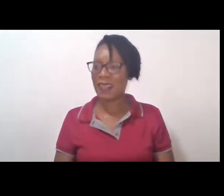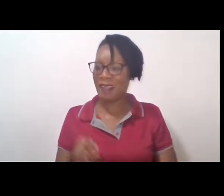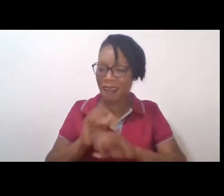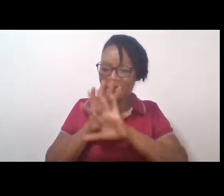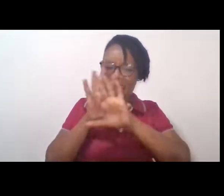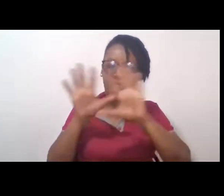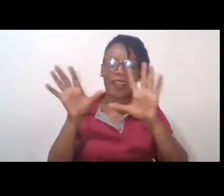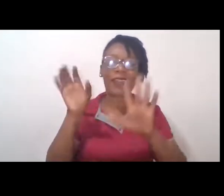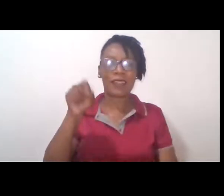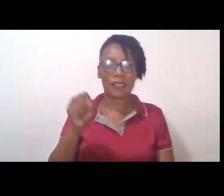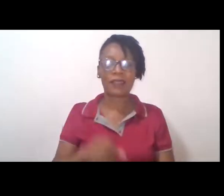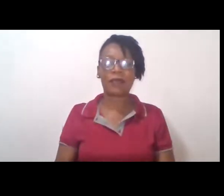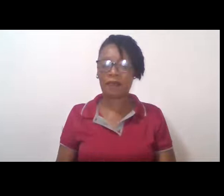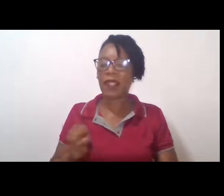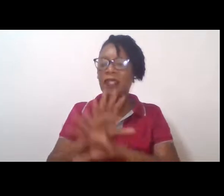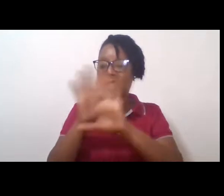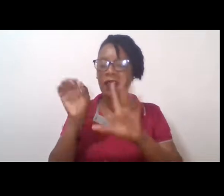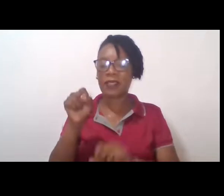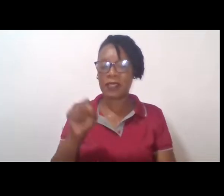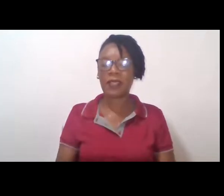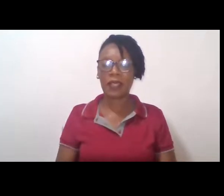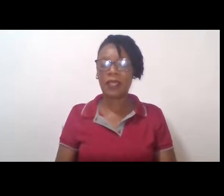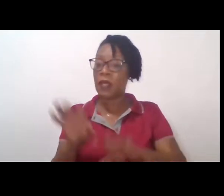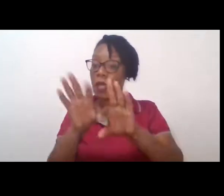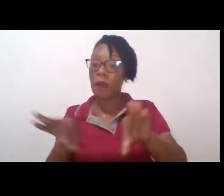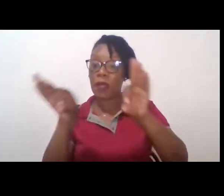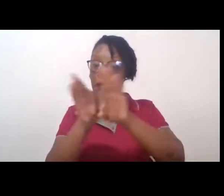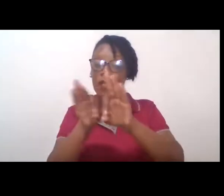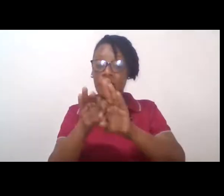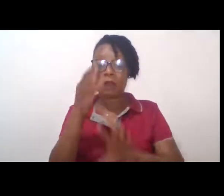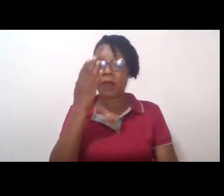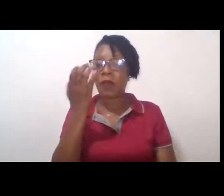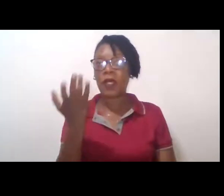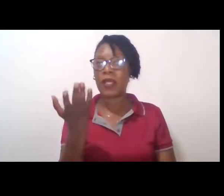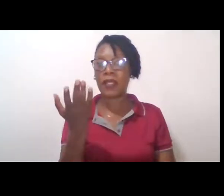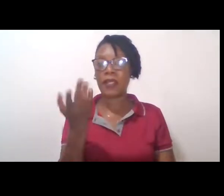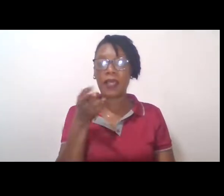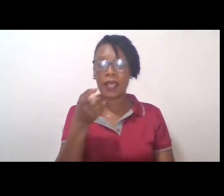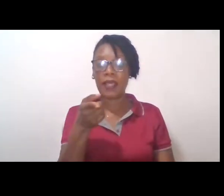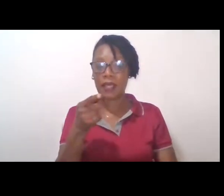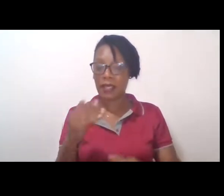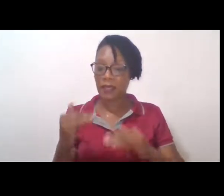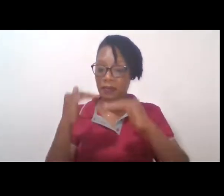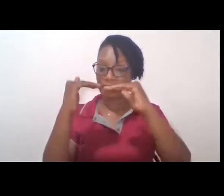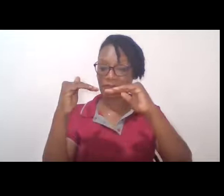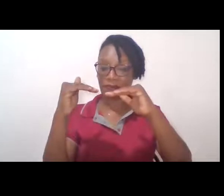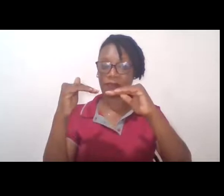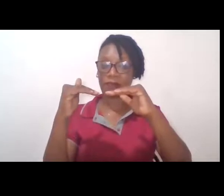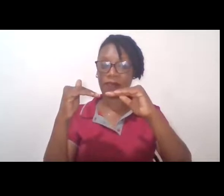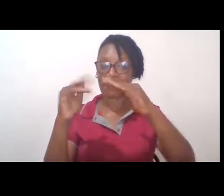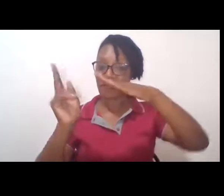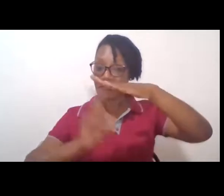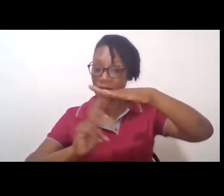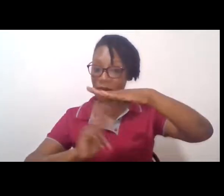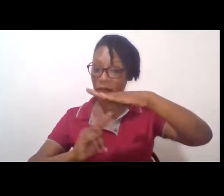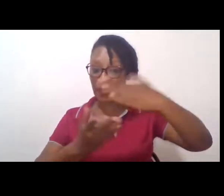sí, claro que sí. Claro que son importantes porque precisamente en la etapa preescolar, que es cuando ustedes lo reciben, que ellos vienen